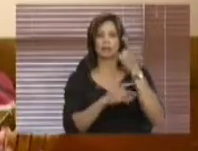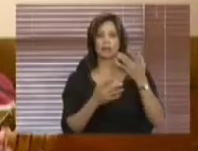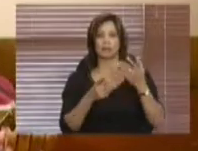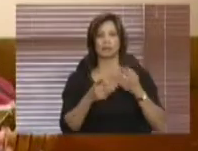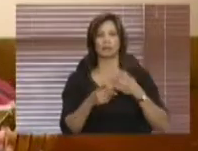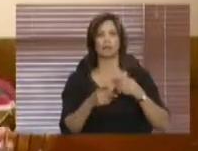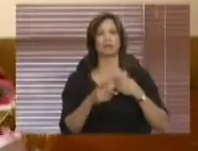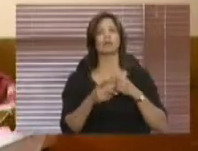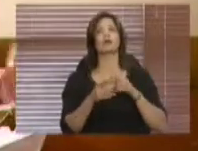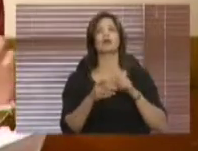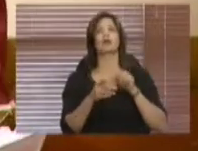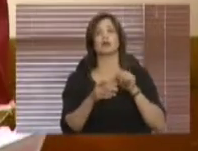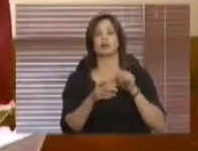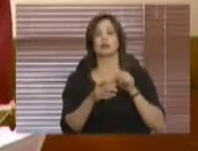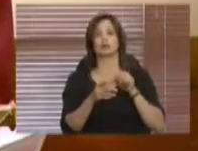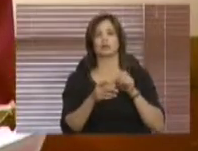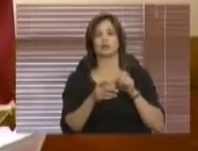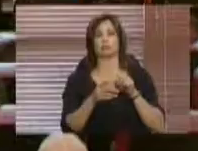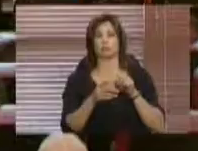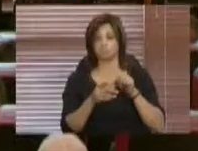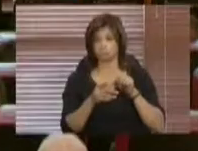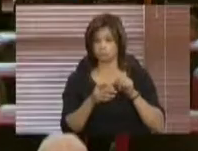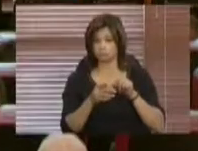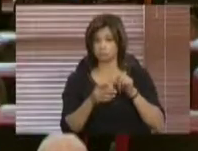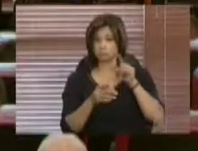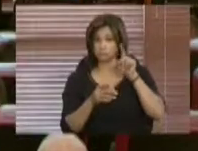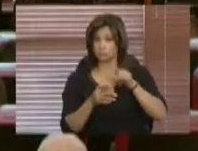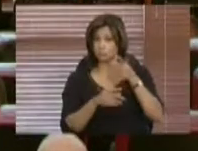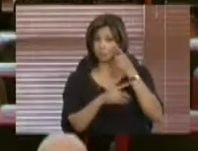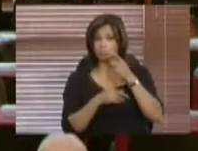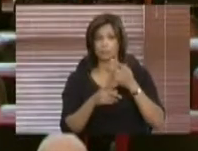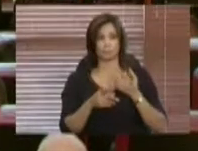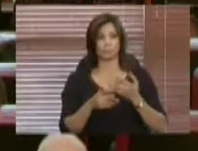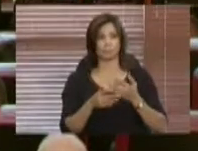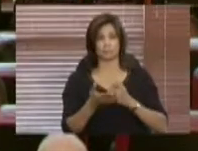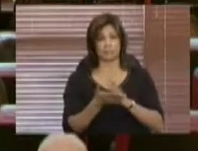que les erige en una fuente obligatoria de derecho.